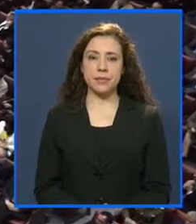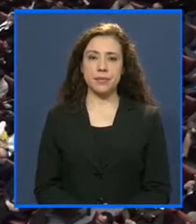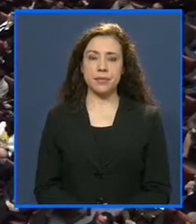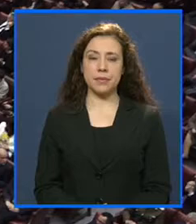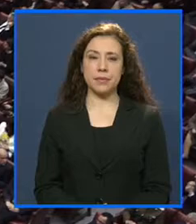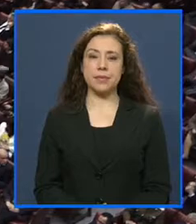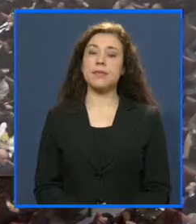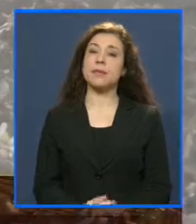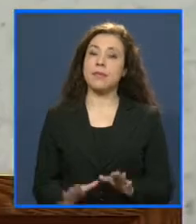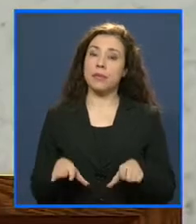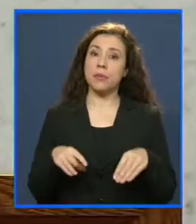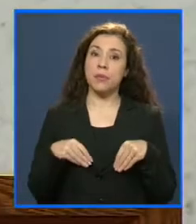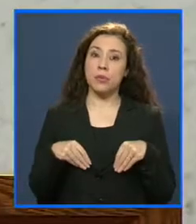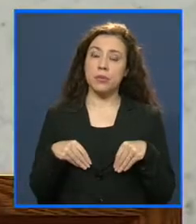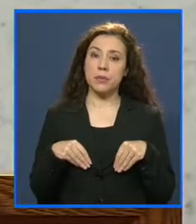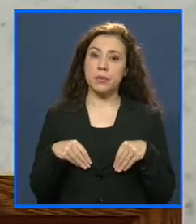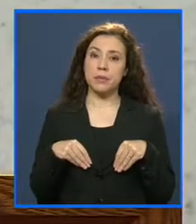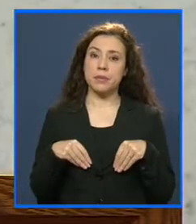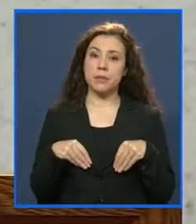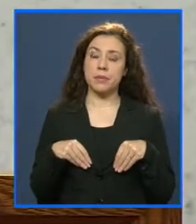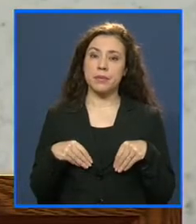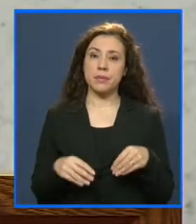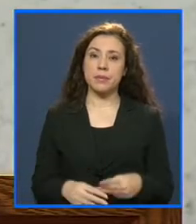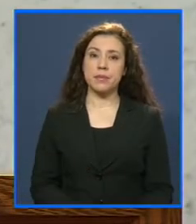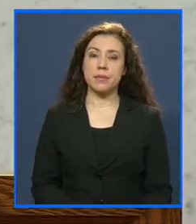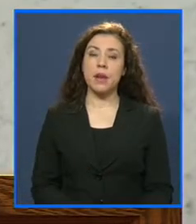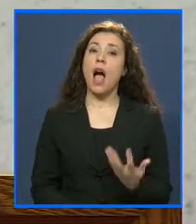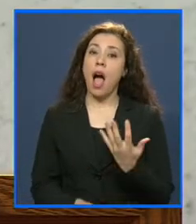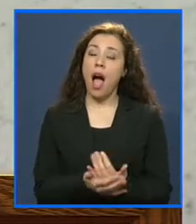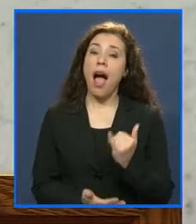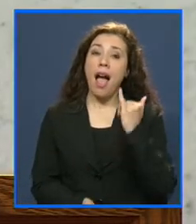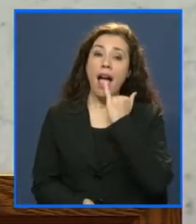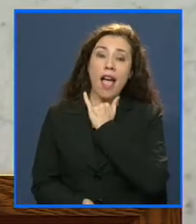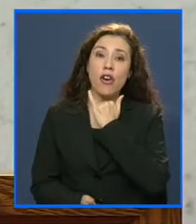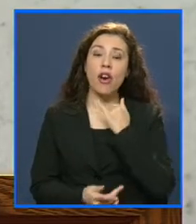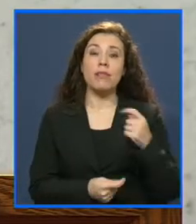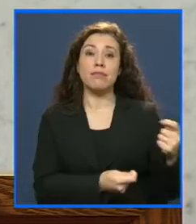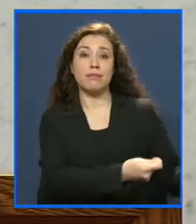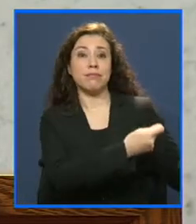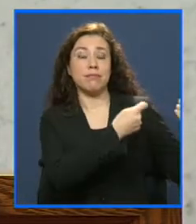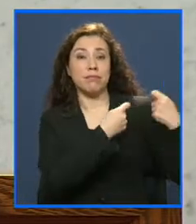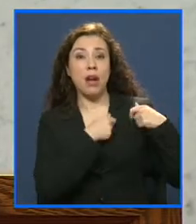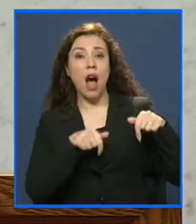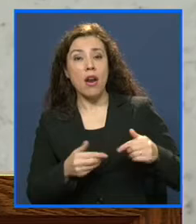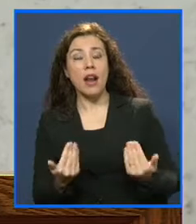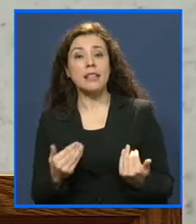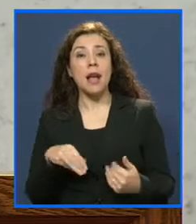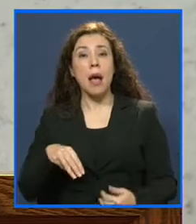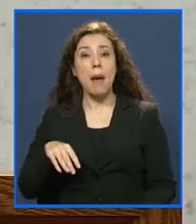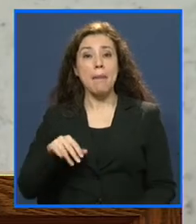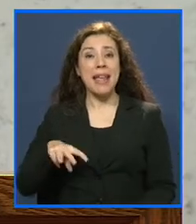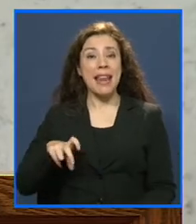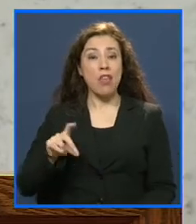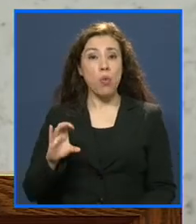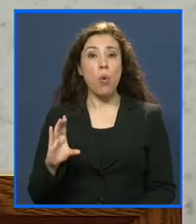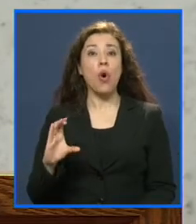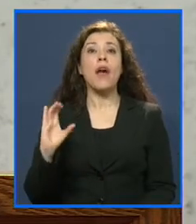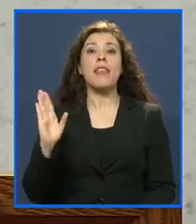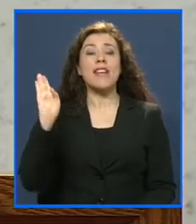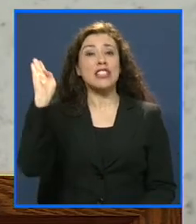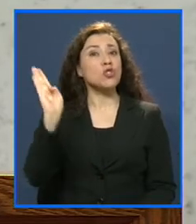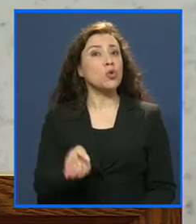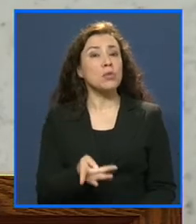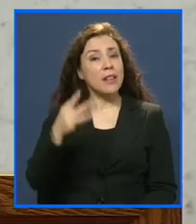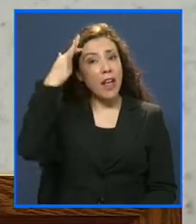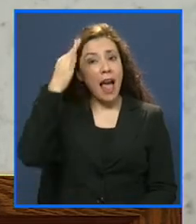asumiendo asumiendo que hay errores heredados ahora es necesario que el mineduc decrete la suspensión de esta medida